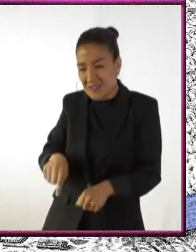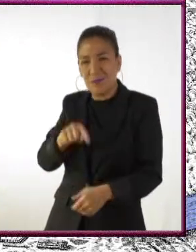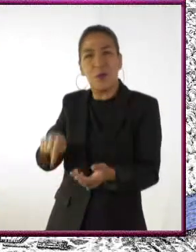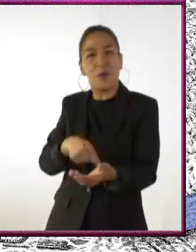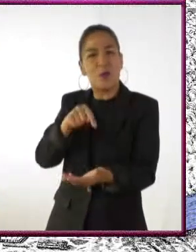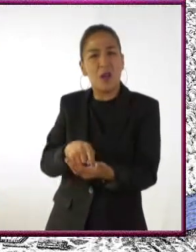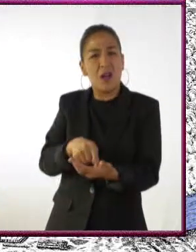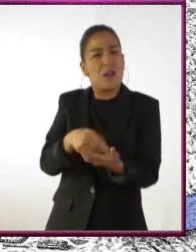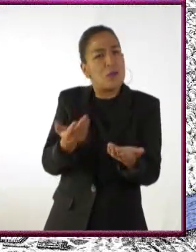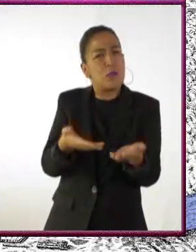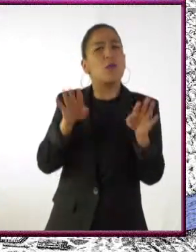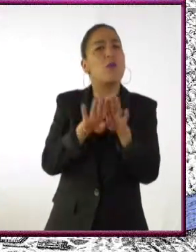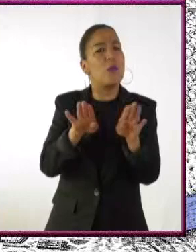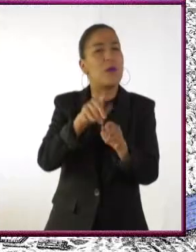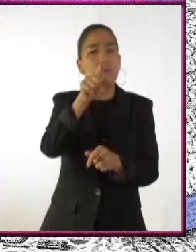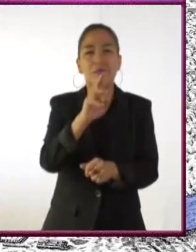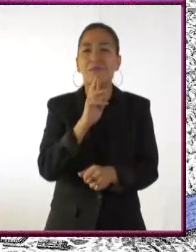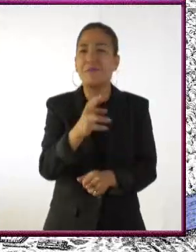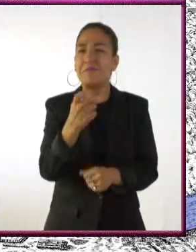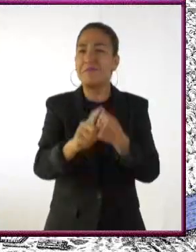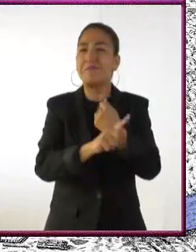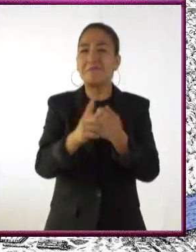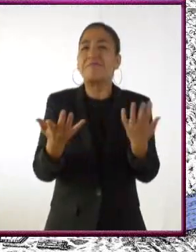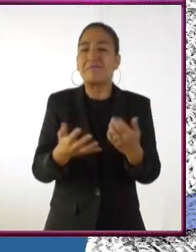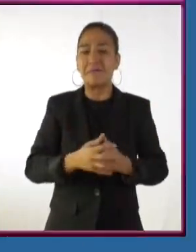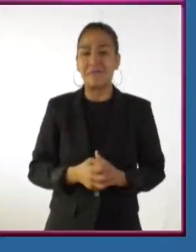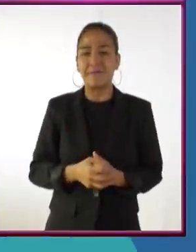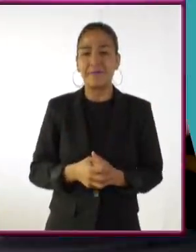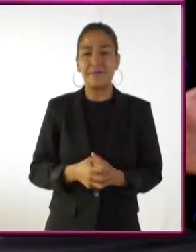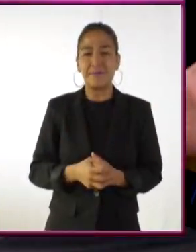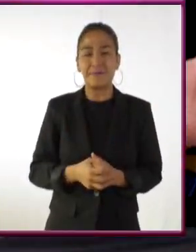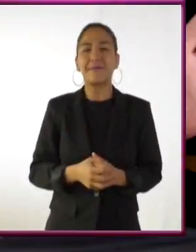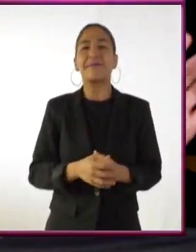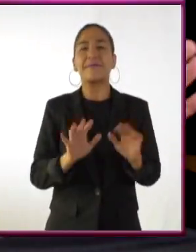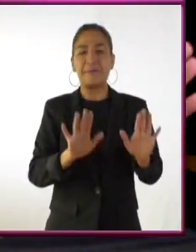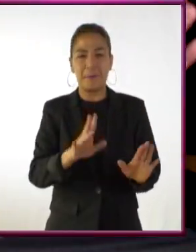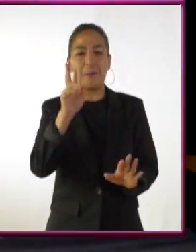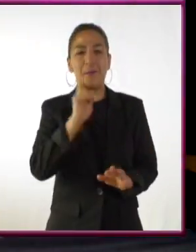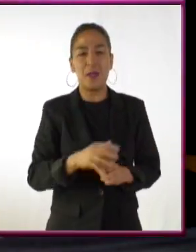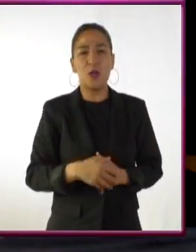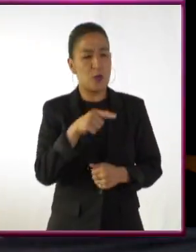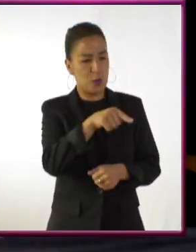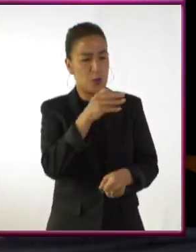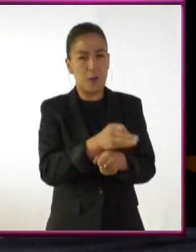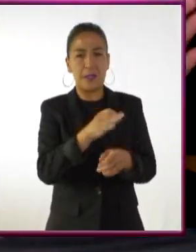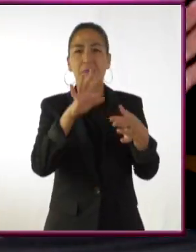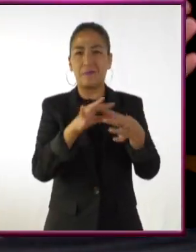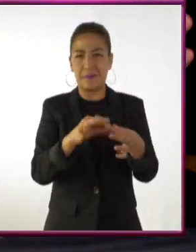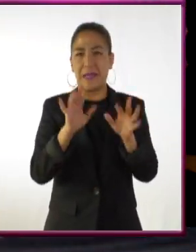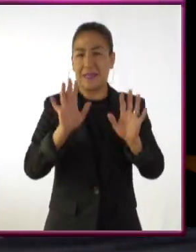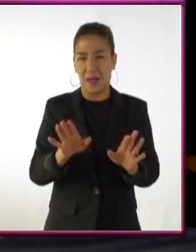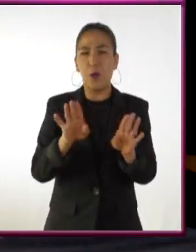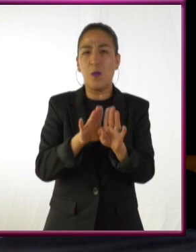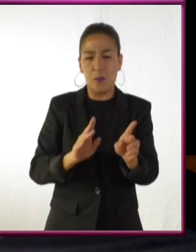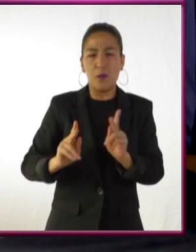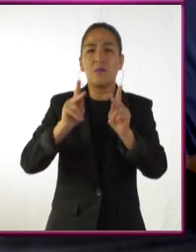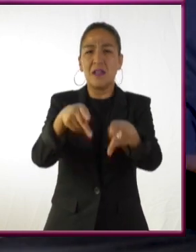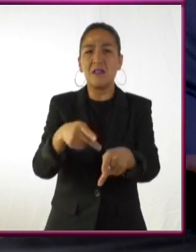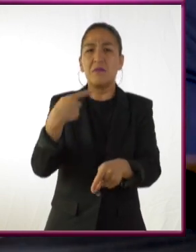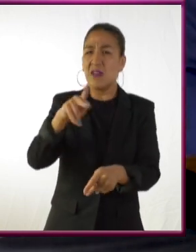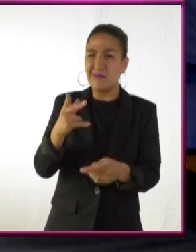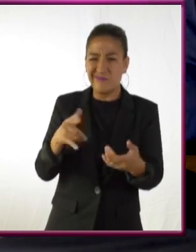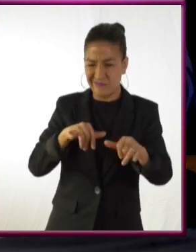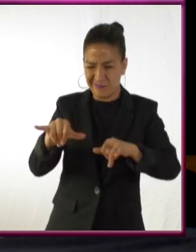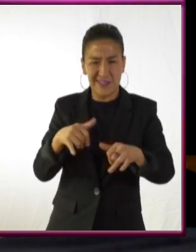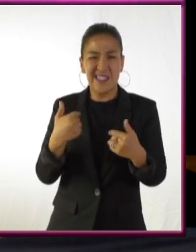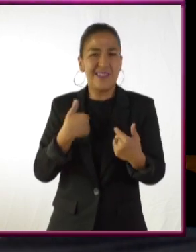de partida? ¿Cómo resolverías este problema? A ver, Dismara. En la cápsula ya hasta dijeron el problema, pero yo ni he visto